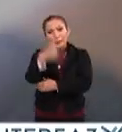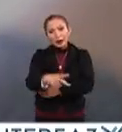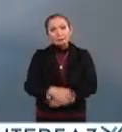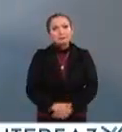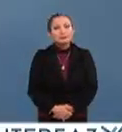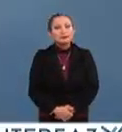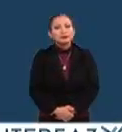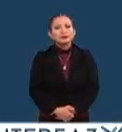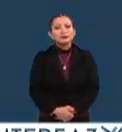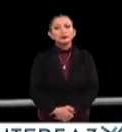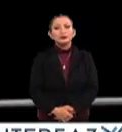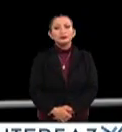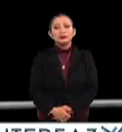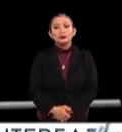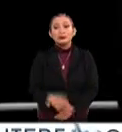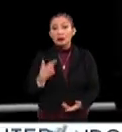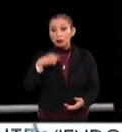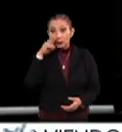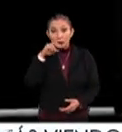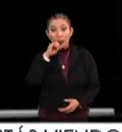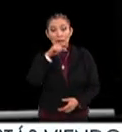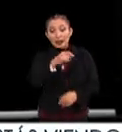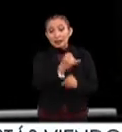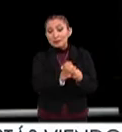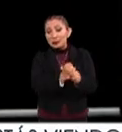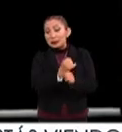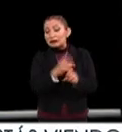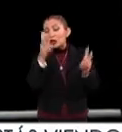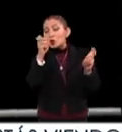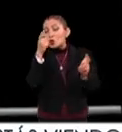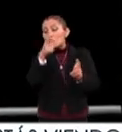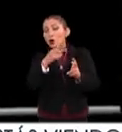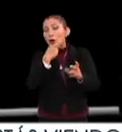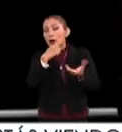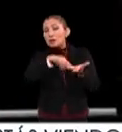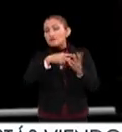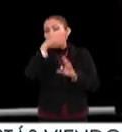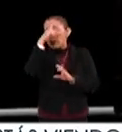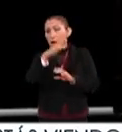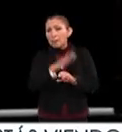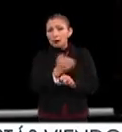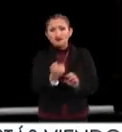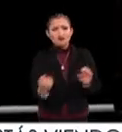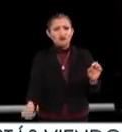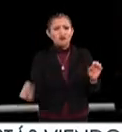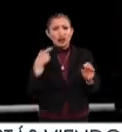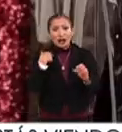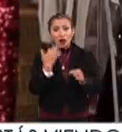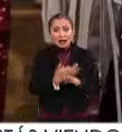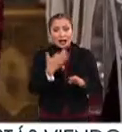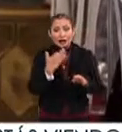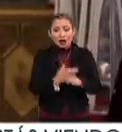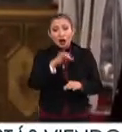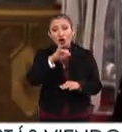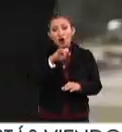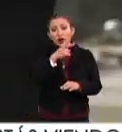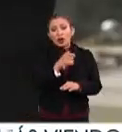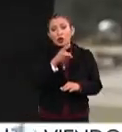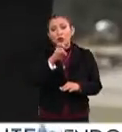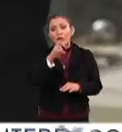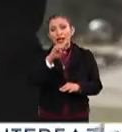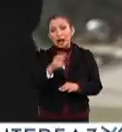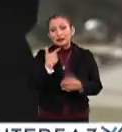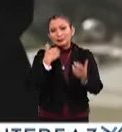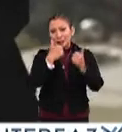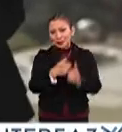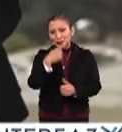país. Y no dejes de ver nuestro reportaje sobre uno de los arquitectos mexicanos más destacados en la actualidad, Jorge Urías.